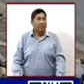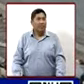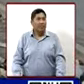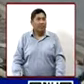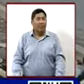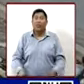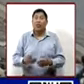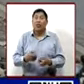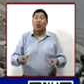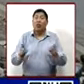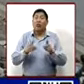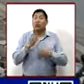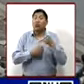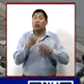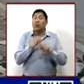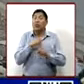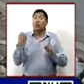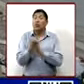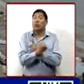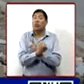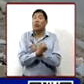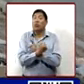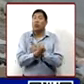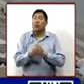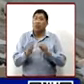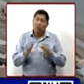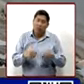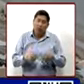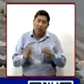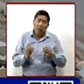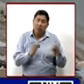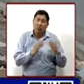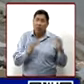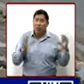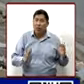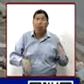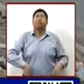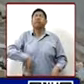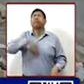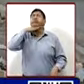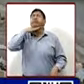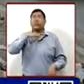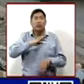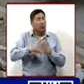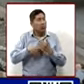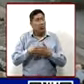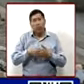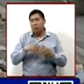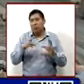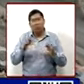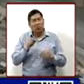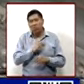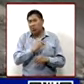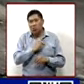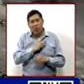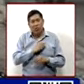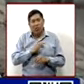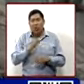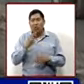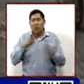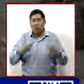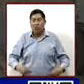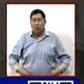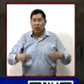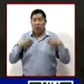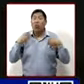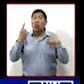Ellos, al ser víctimas de esta situación, son pasibles albergues que ya están sobresaturados, todo por la inconsciencia humana. Hoy vamos a conocer uno de